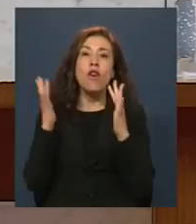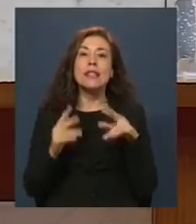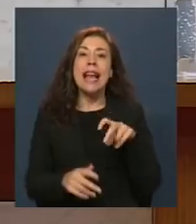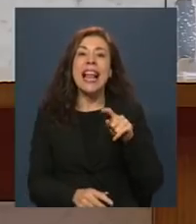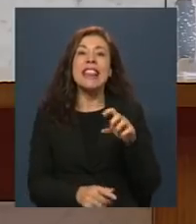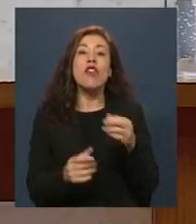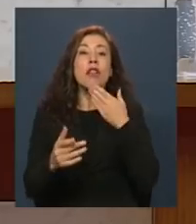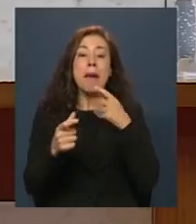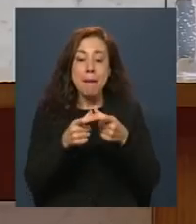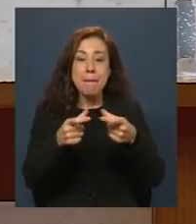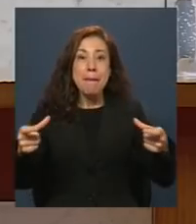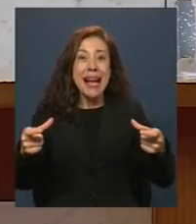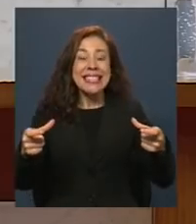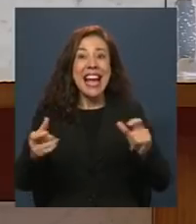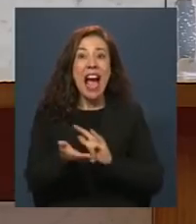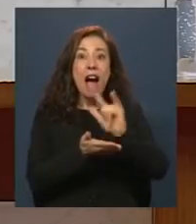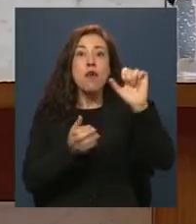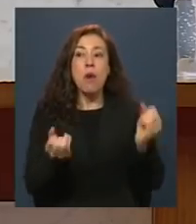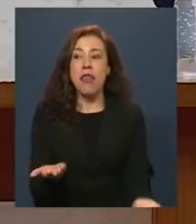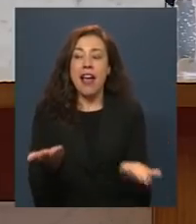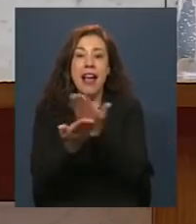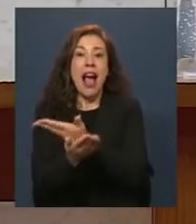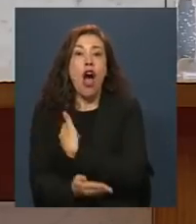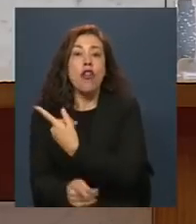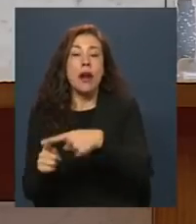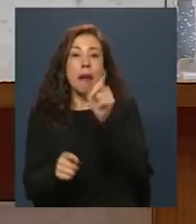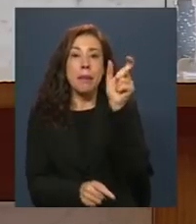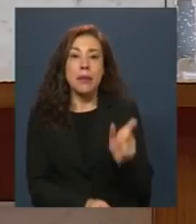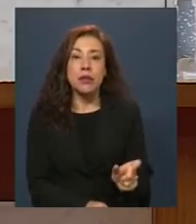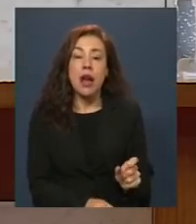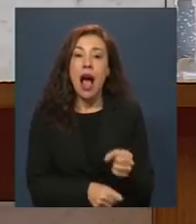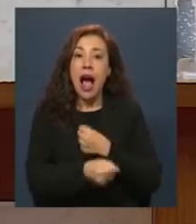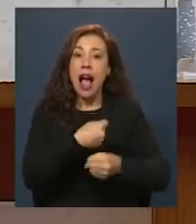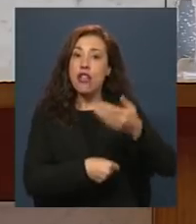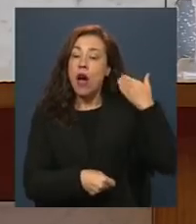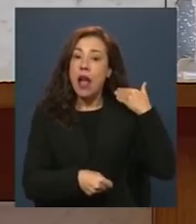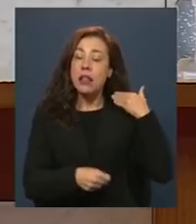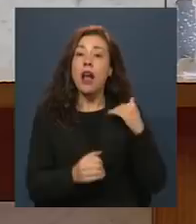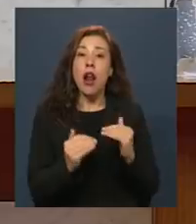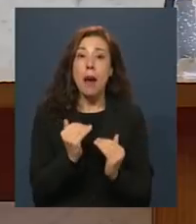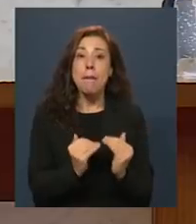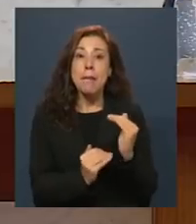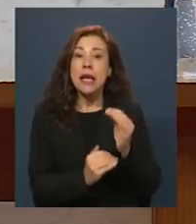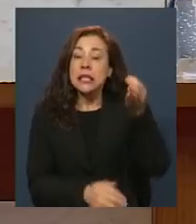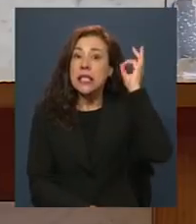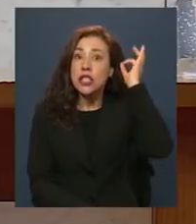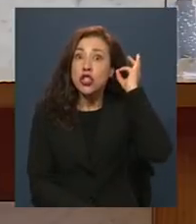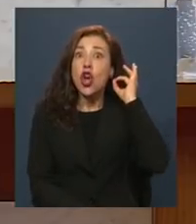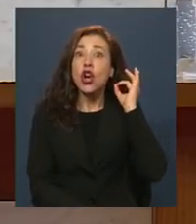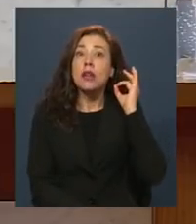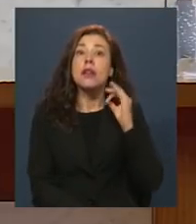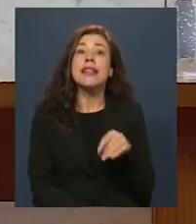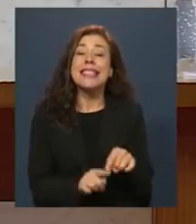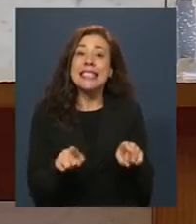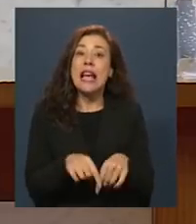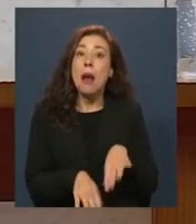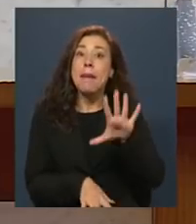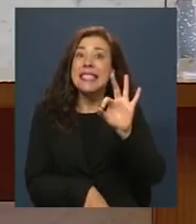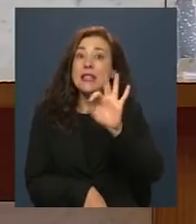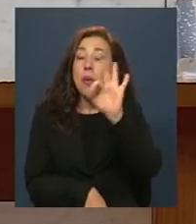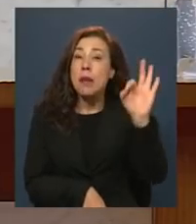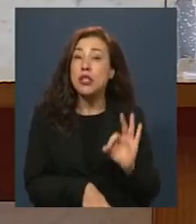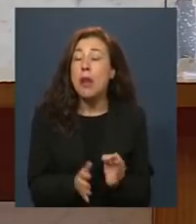aéreo. Durante el año anterior se registró un aumento de las sesiones de la sala de más del